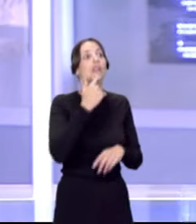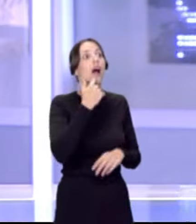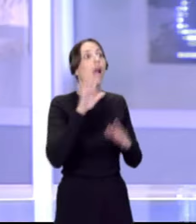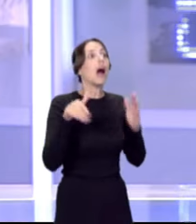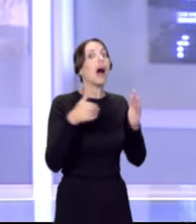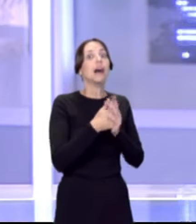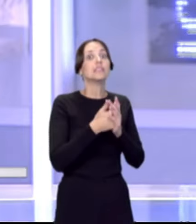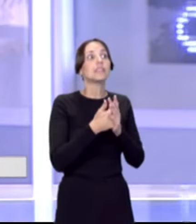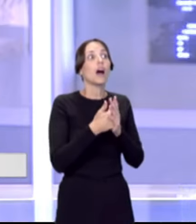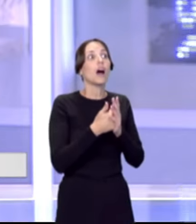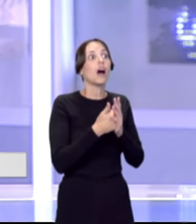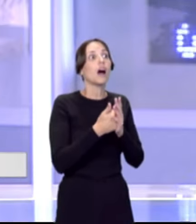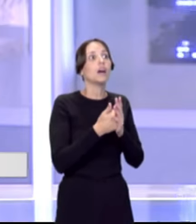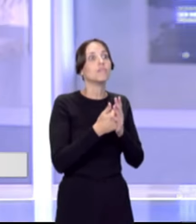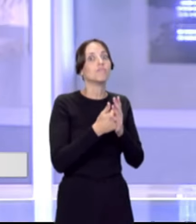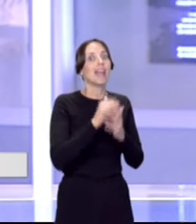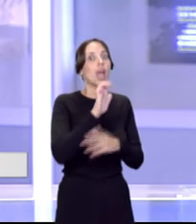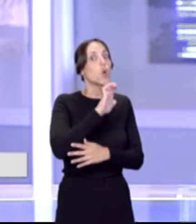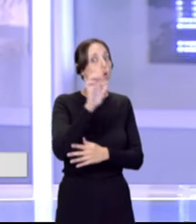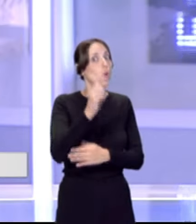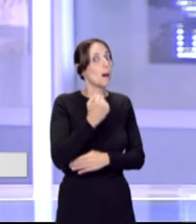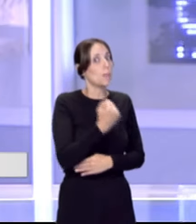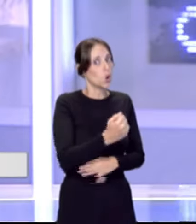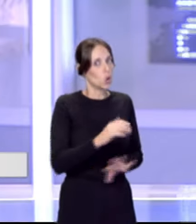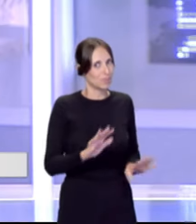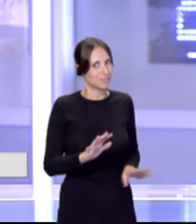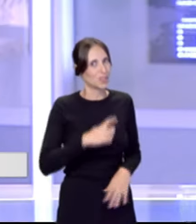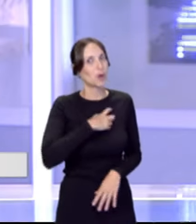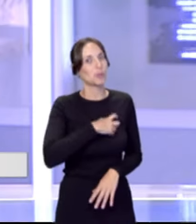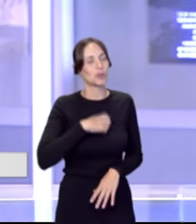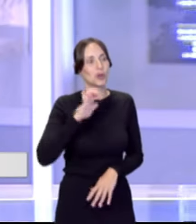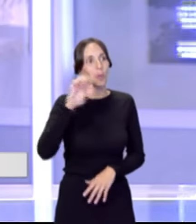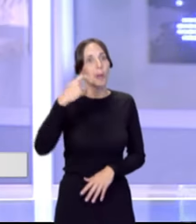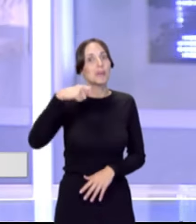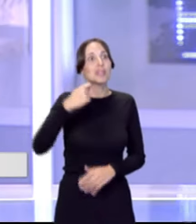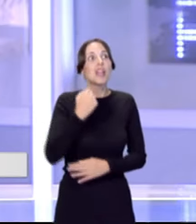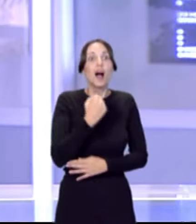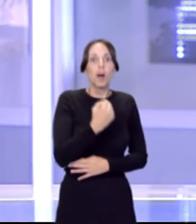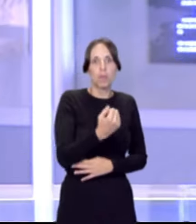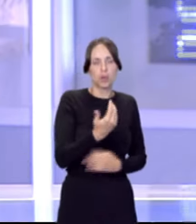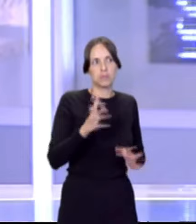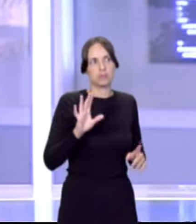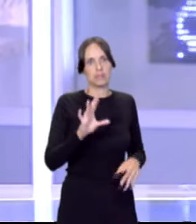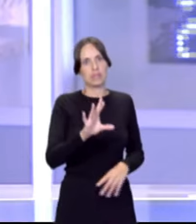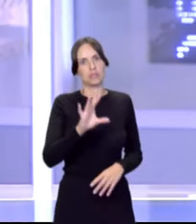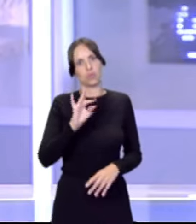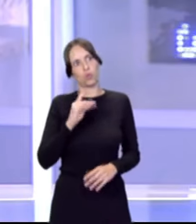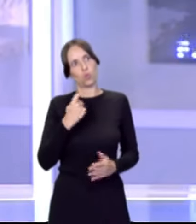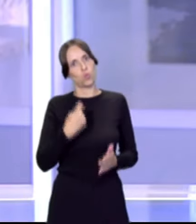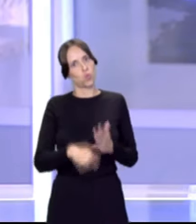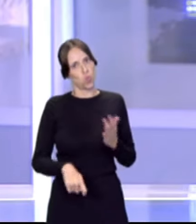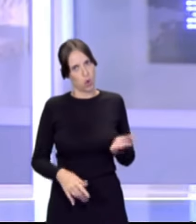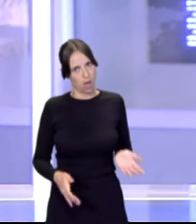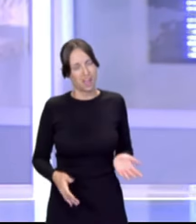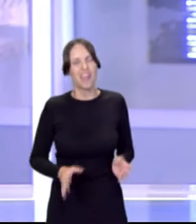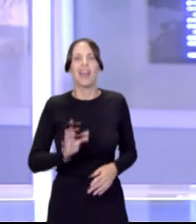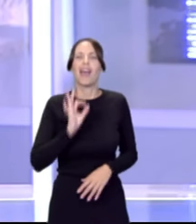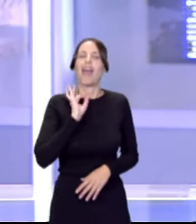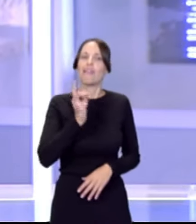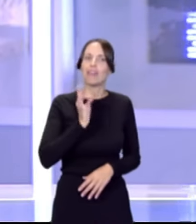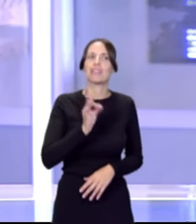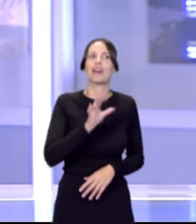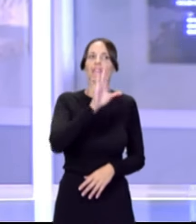este caso por la que él nombraba, ¿no? La máxima responsable. Pero claro, yo entiendo que son decisiones ya drásticas, que es verdad que hay que tomar decisiones contundentes,